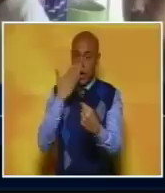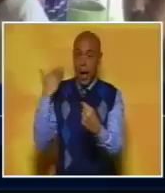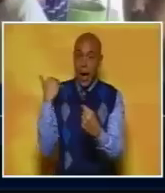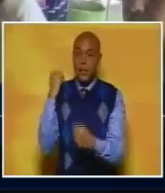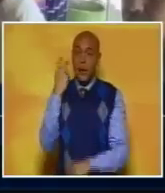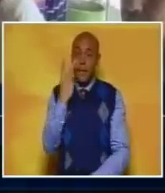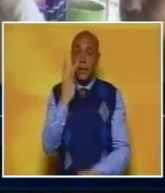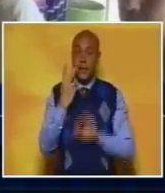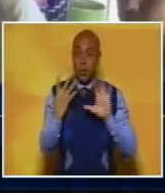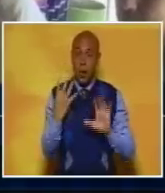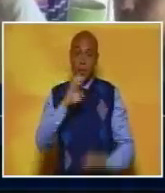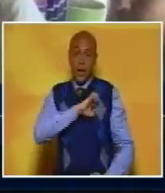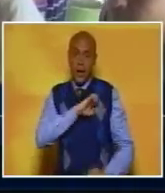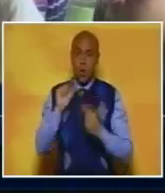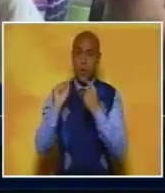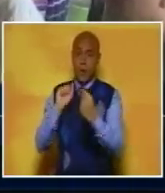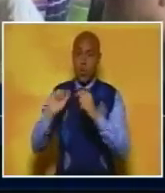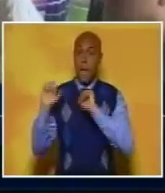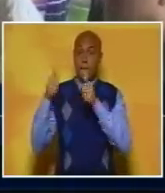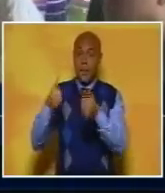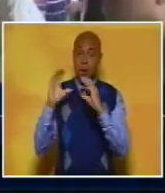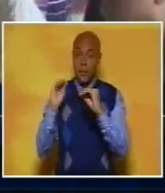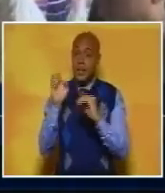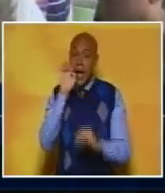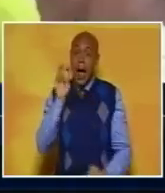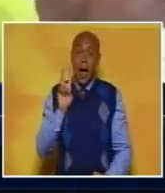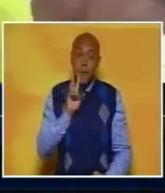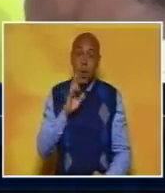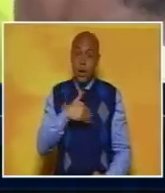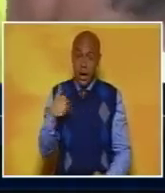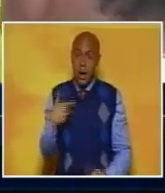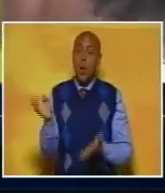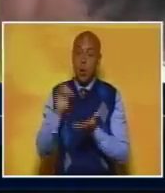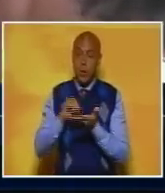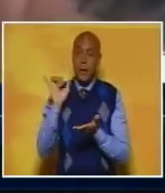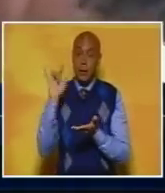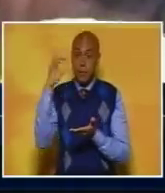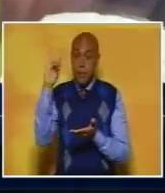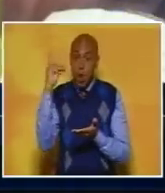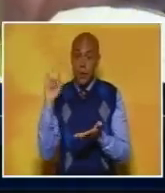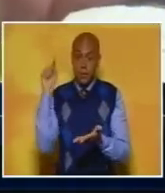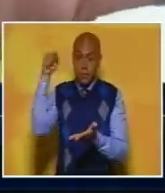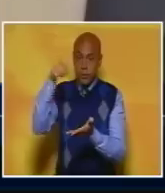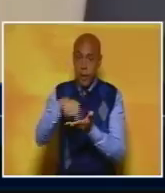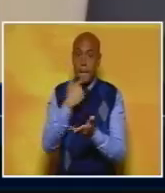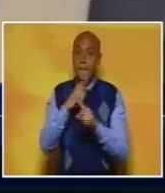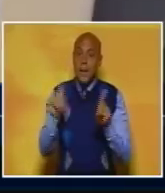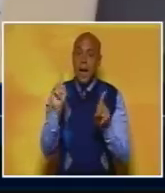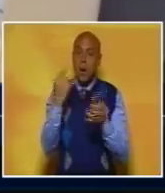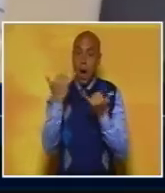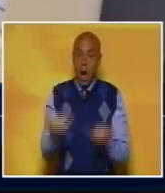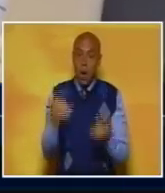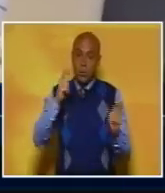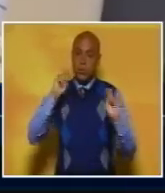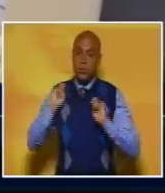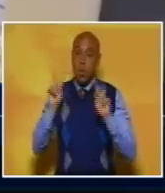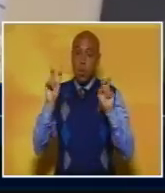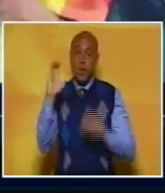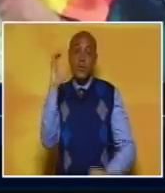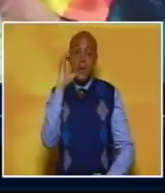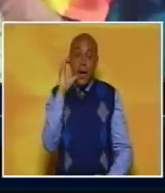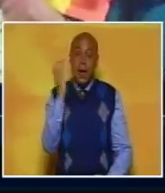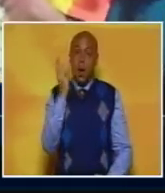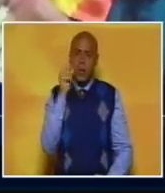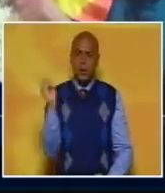pasado 29 de enero, cuando se anunció que el expresidente volvería a Bolivia, pero como senador, lo que provocó especulaciones